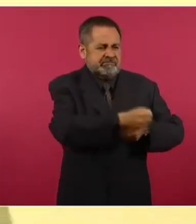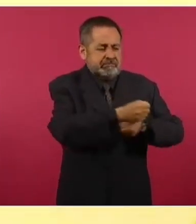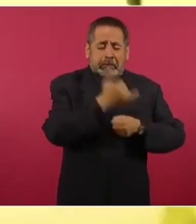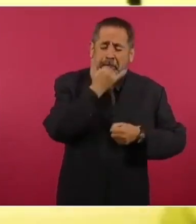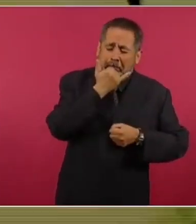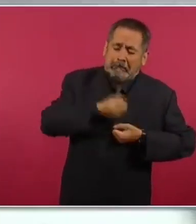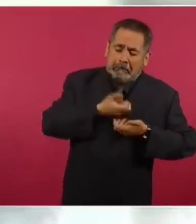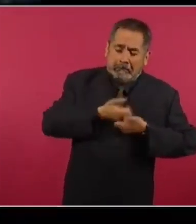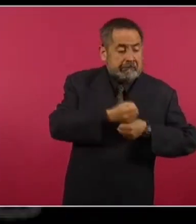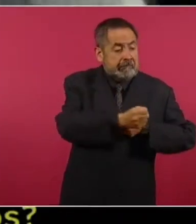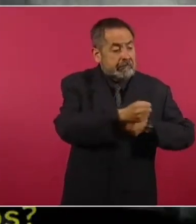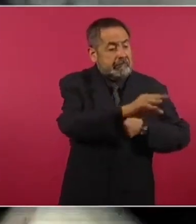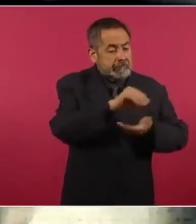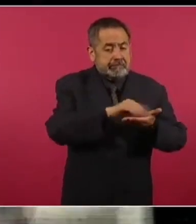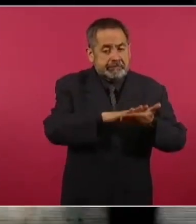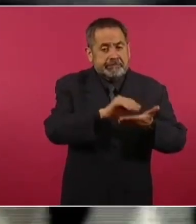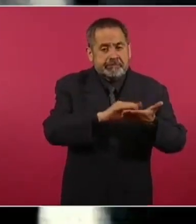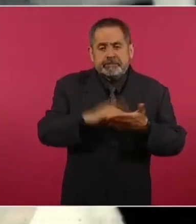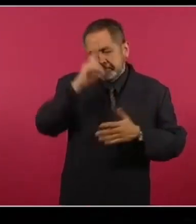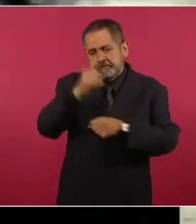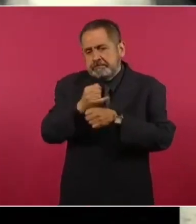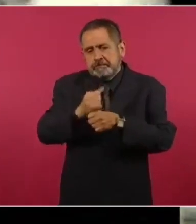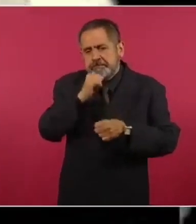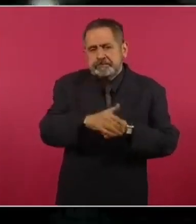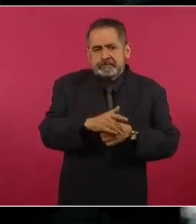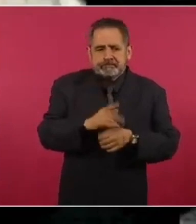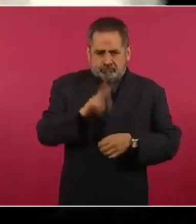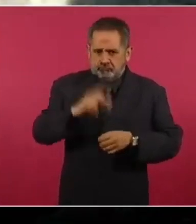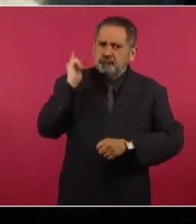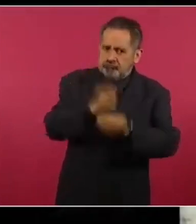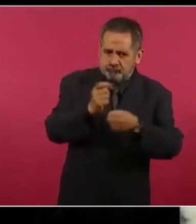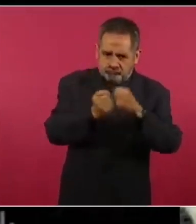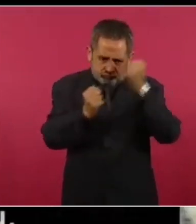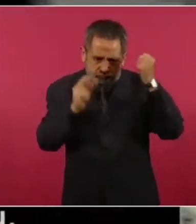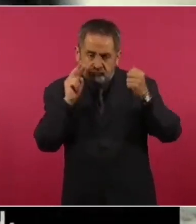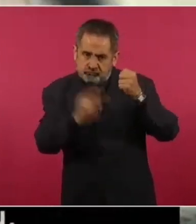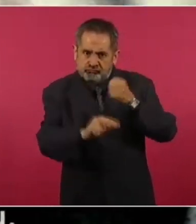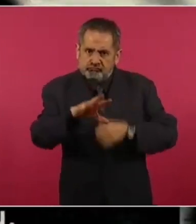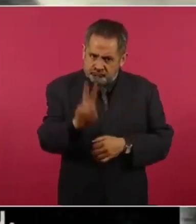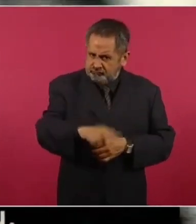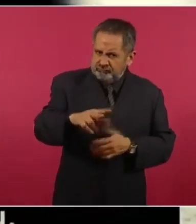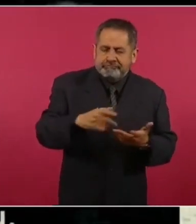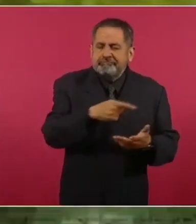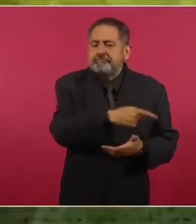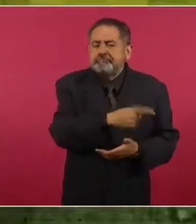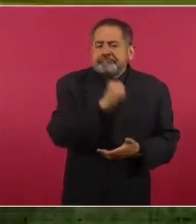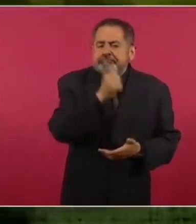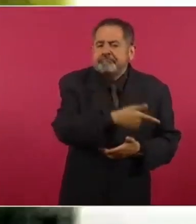que pretendía evitar la investigación profunda que permitiera conocer la verdad de los hechos y la procuración de justicia,